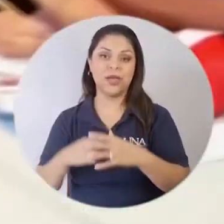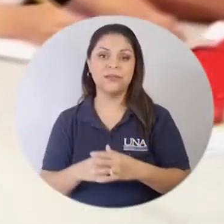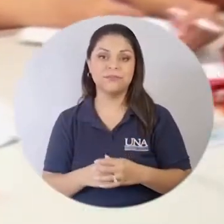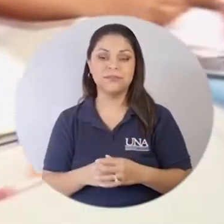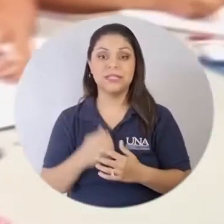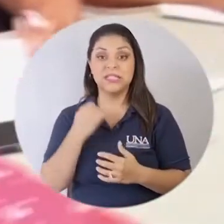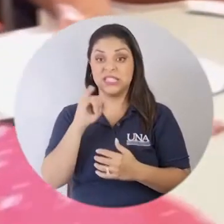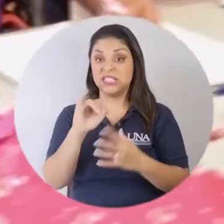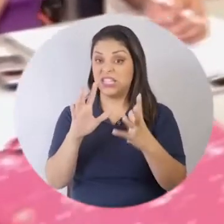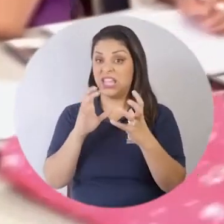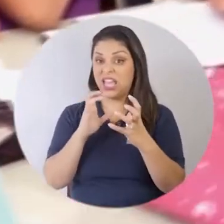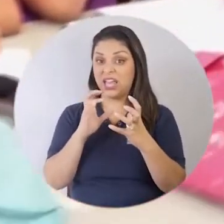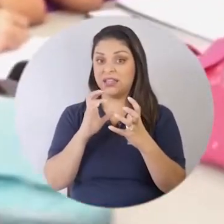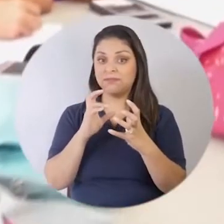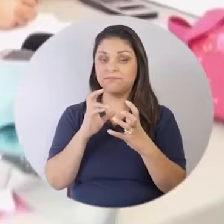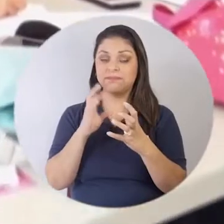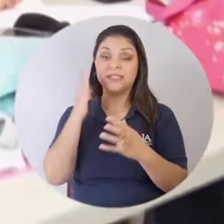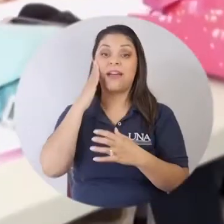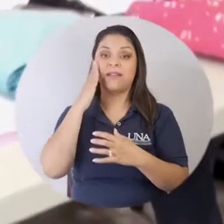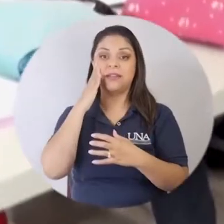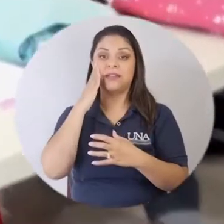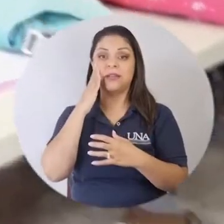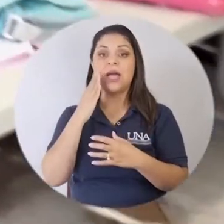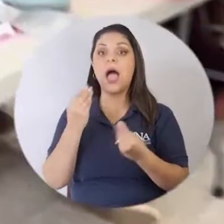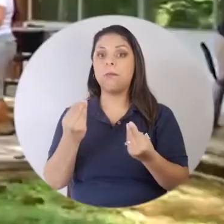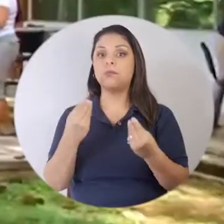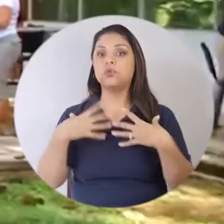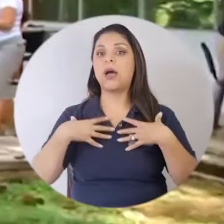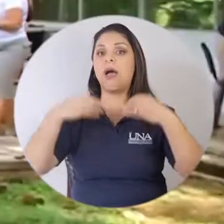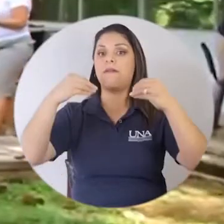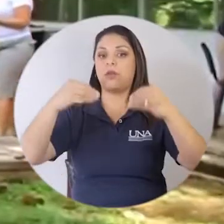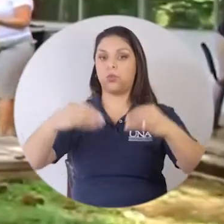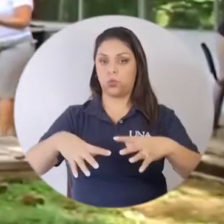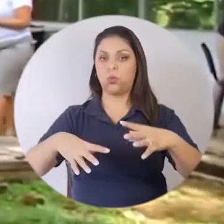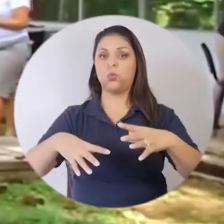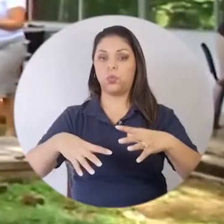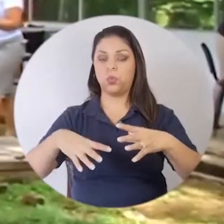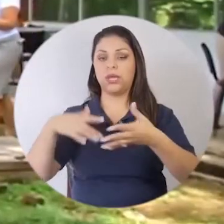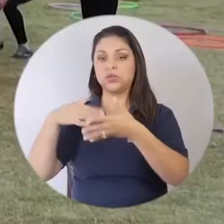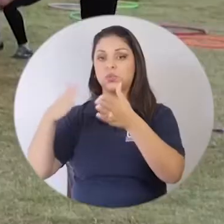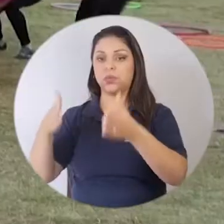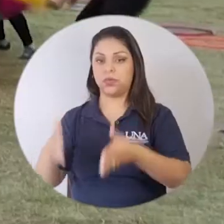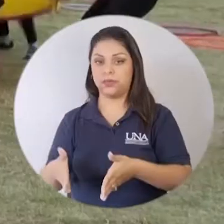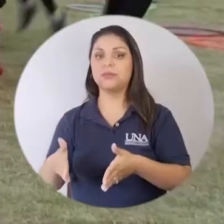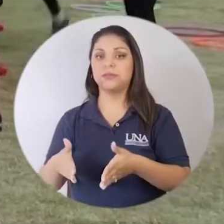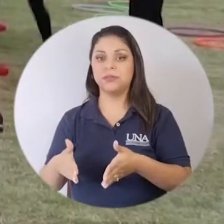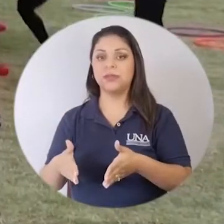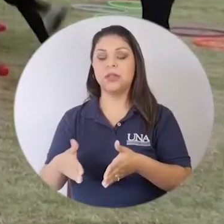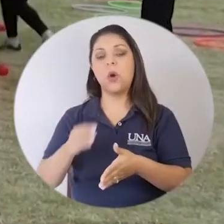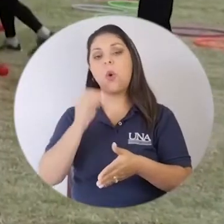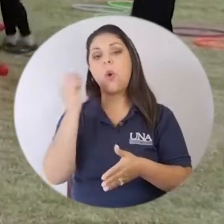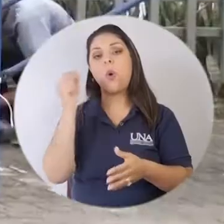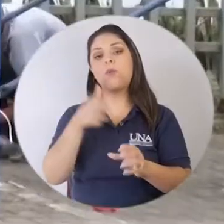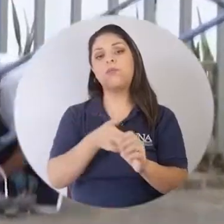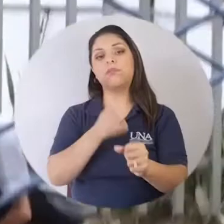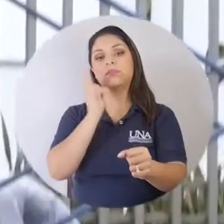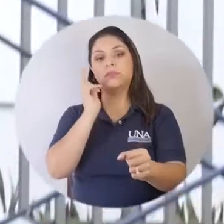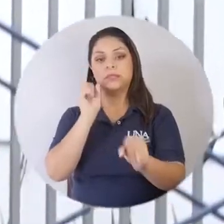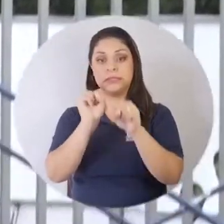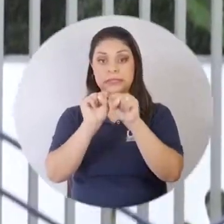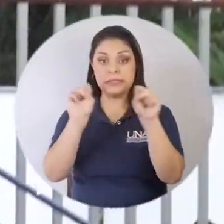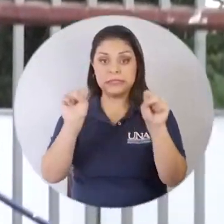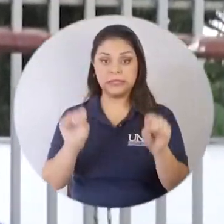verlo de esta forma, como que hay un abandono o una deserción de la población estudiantil, o más bien una exclusión, ¿verdad?, del sistema,